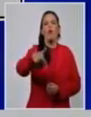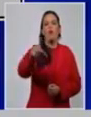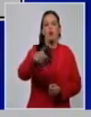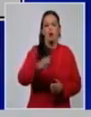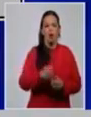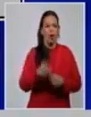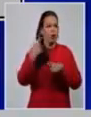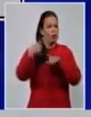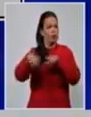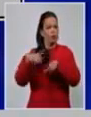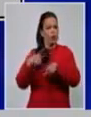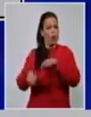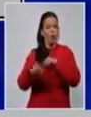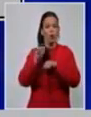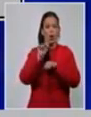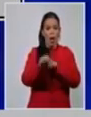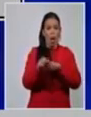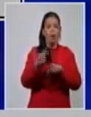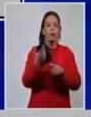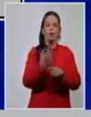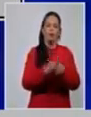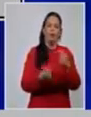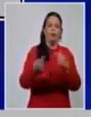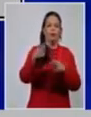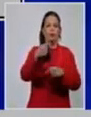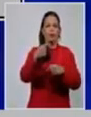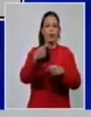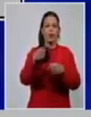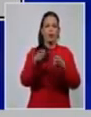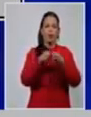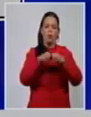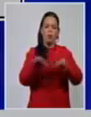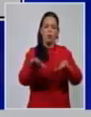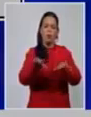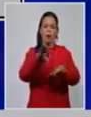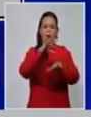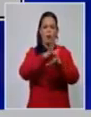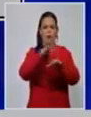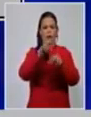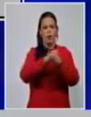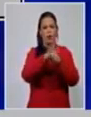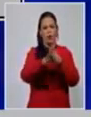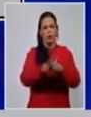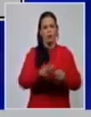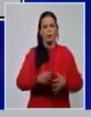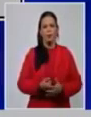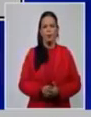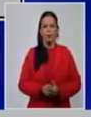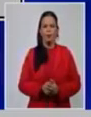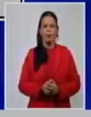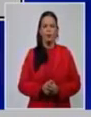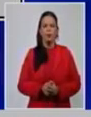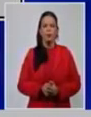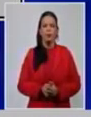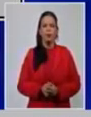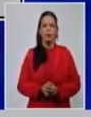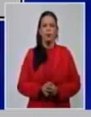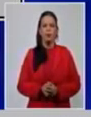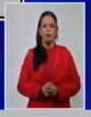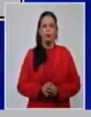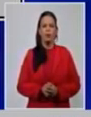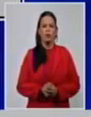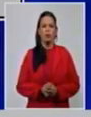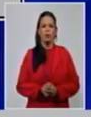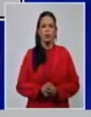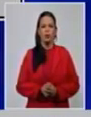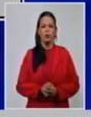tenemos, independientemente de que la dispersión, como se puede ver ahí, pues es en todo el territorio.